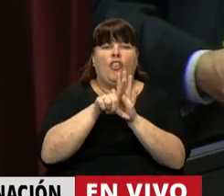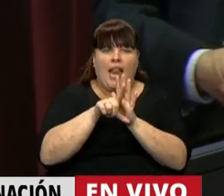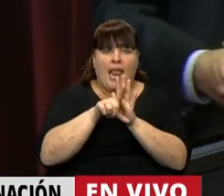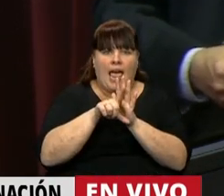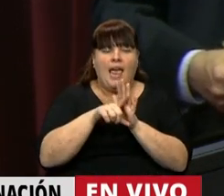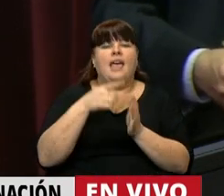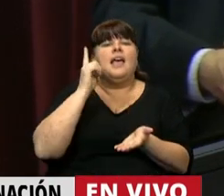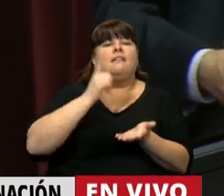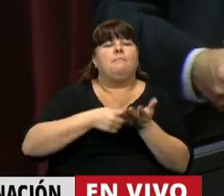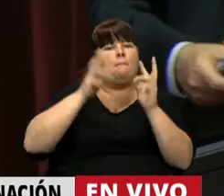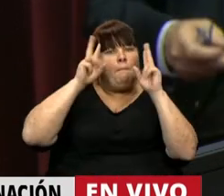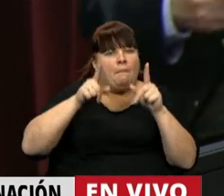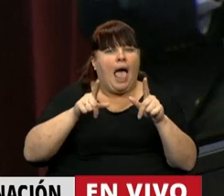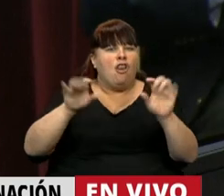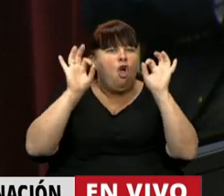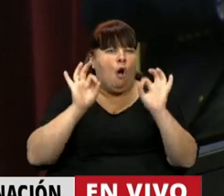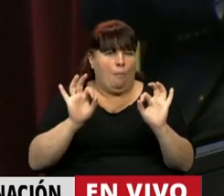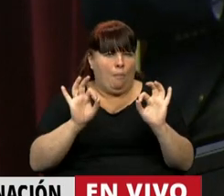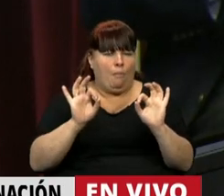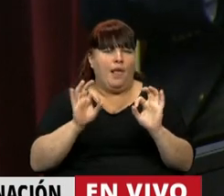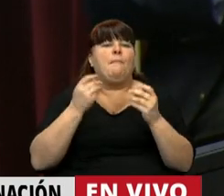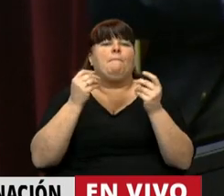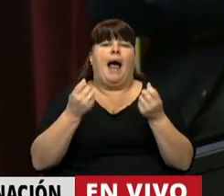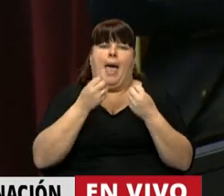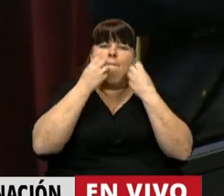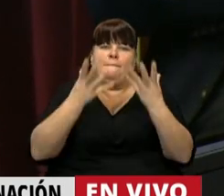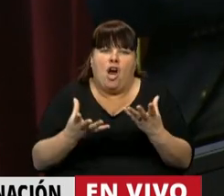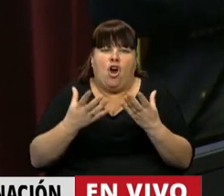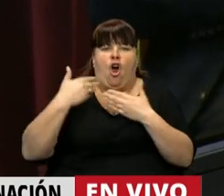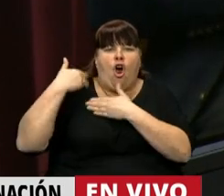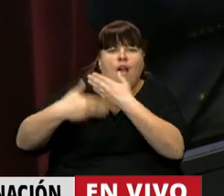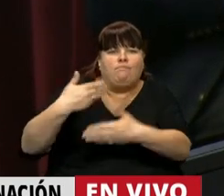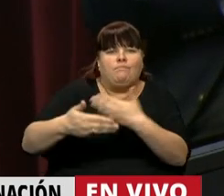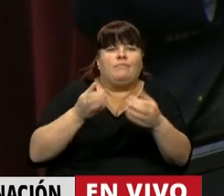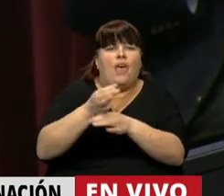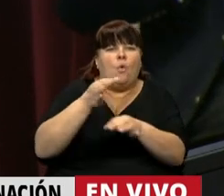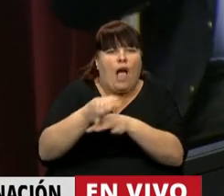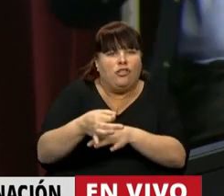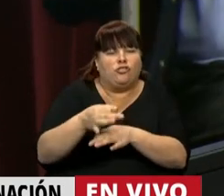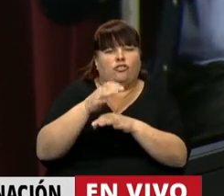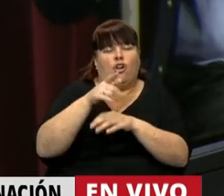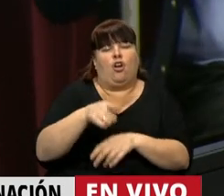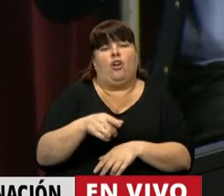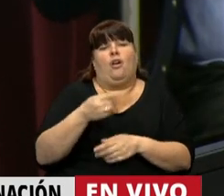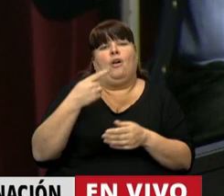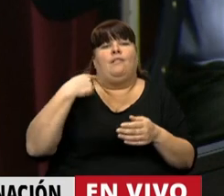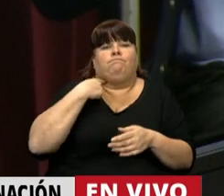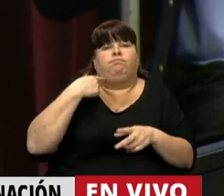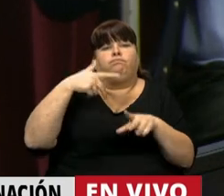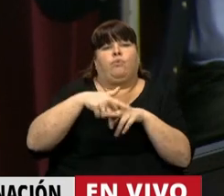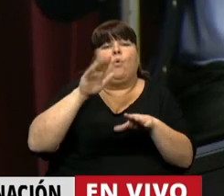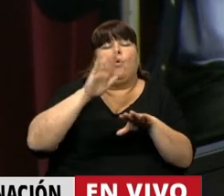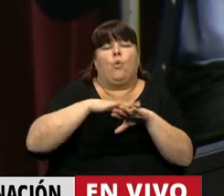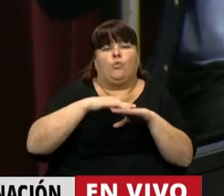por el cual se establece una estrategia integral para fortalecer las trayectorias educativas afectadas por la